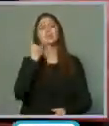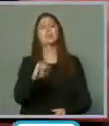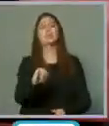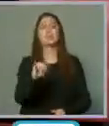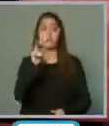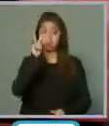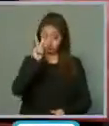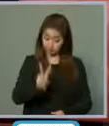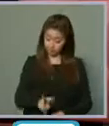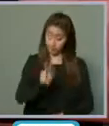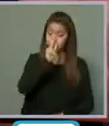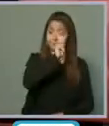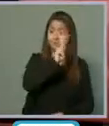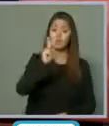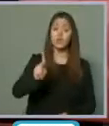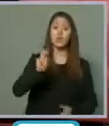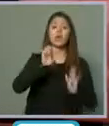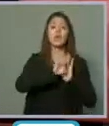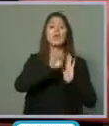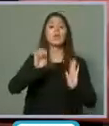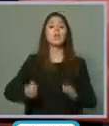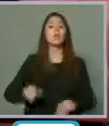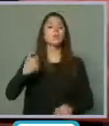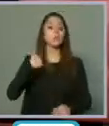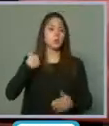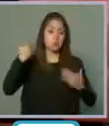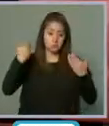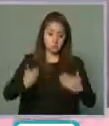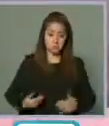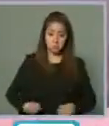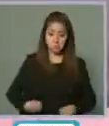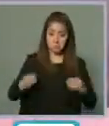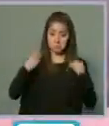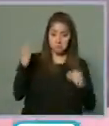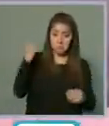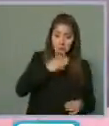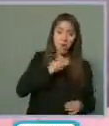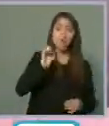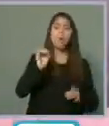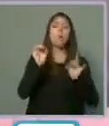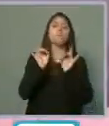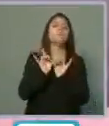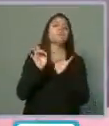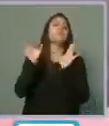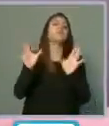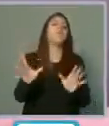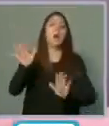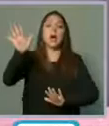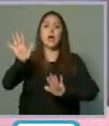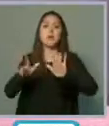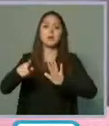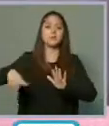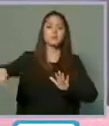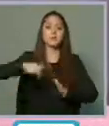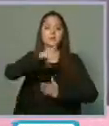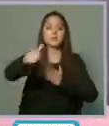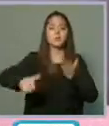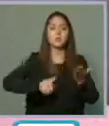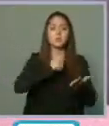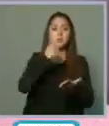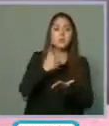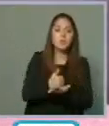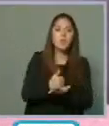es que estemos todos bien, todos mal, ¿no? Hay circunstancias que obligan a que las ciudades vivan